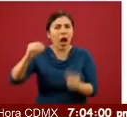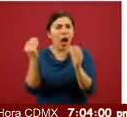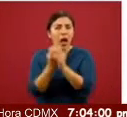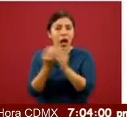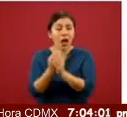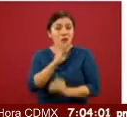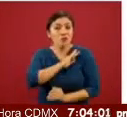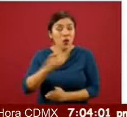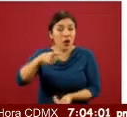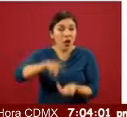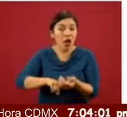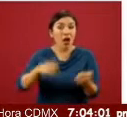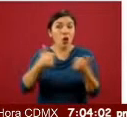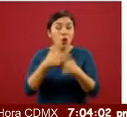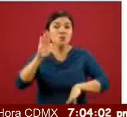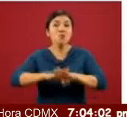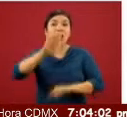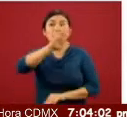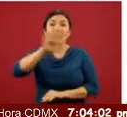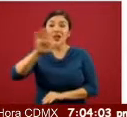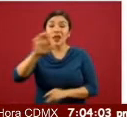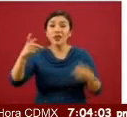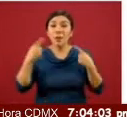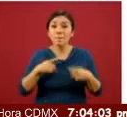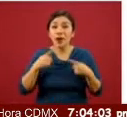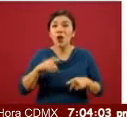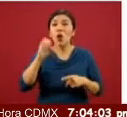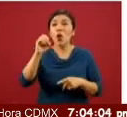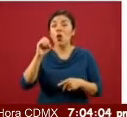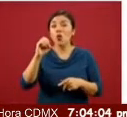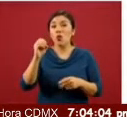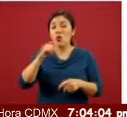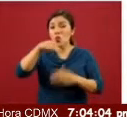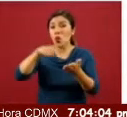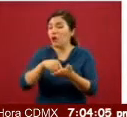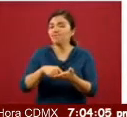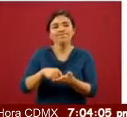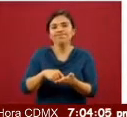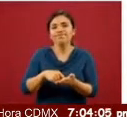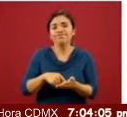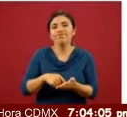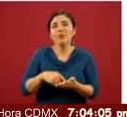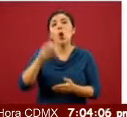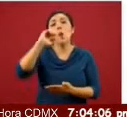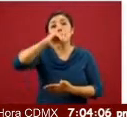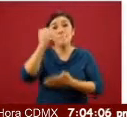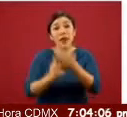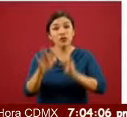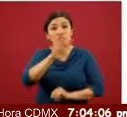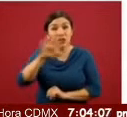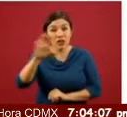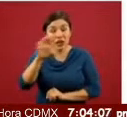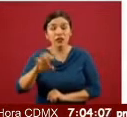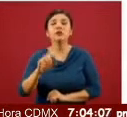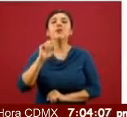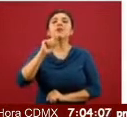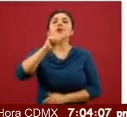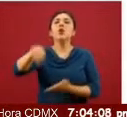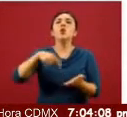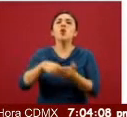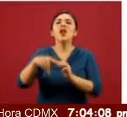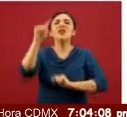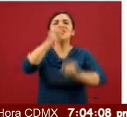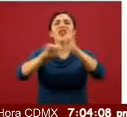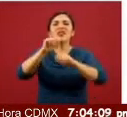tener más de 500 localidades, los centros, menos de 500, perdón, los centros comerciales,